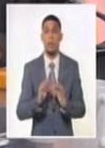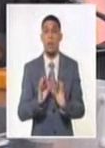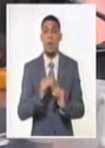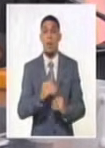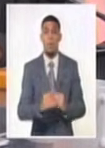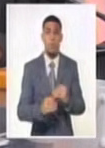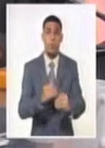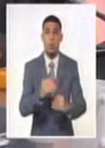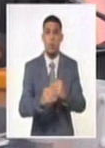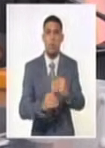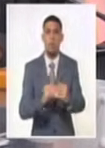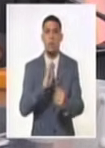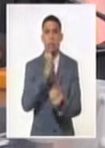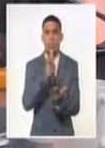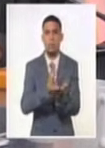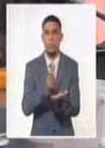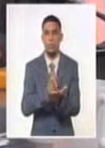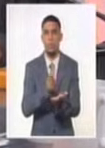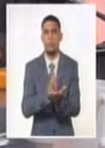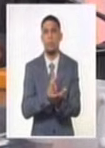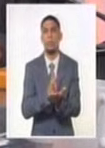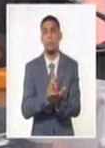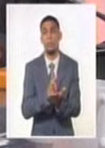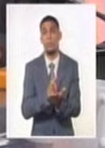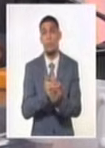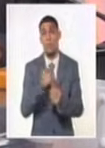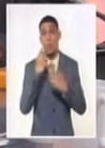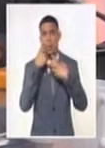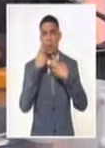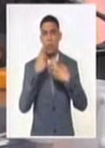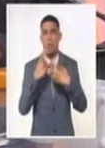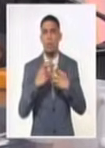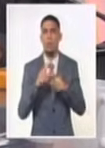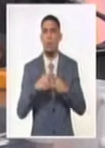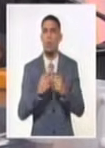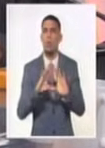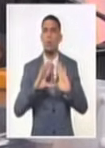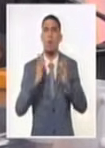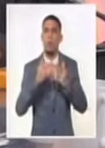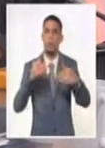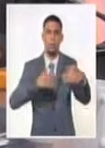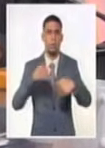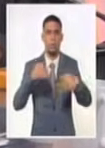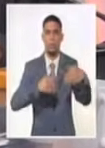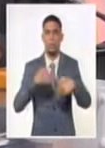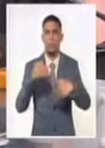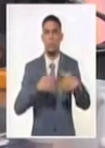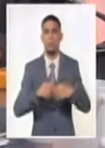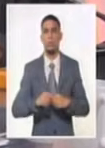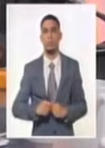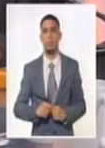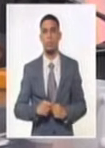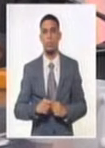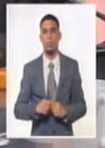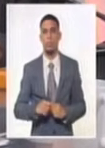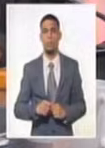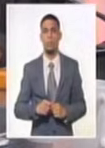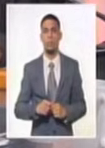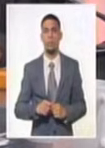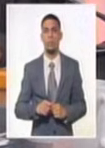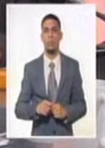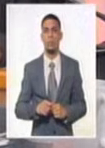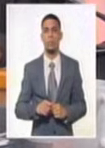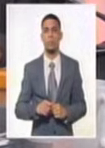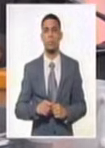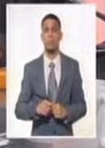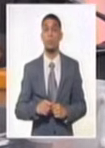social, ante estas circunstancias, de no ser por la participación de todos, probablemente no estaríamos teniendo determinados resultados en la